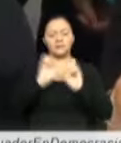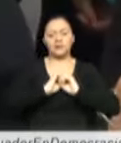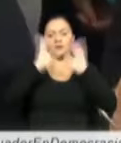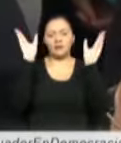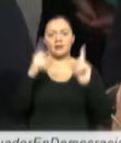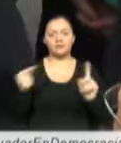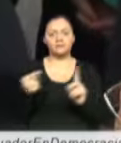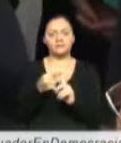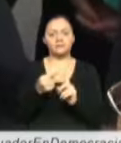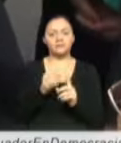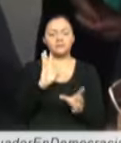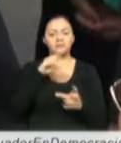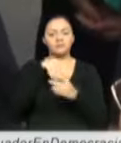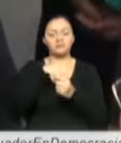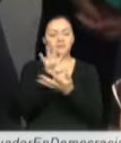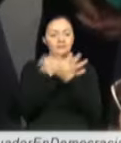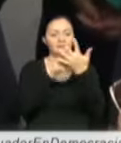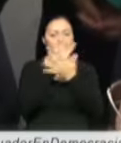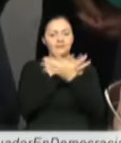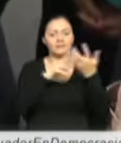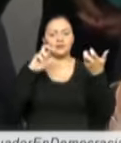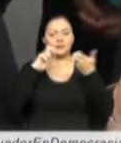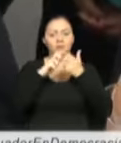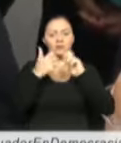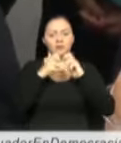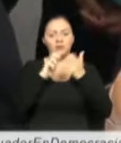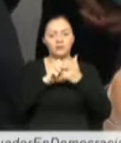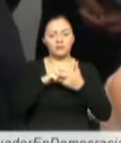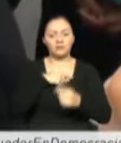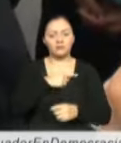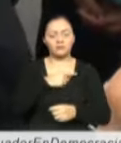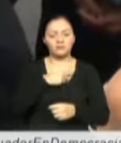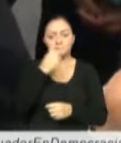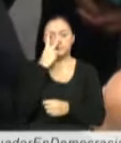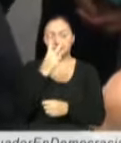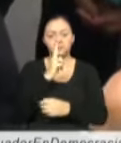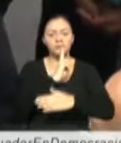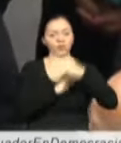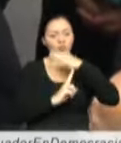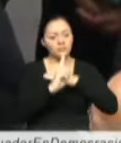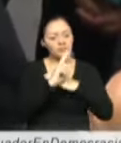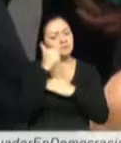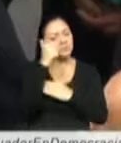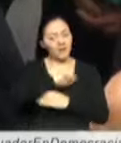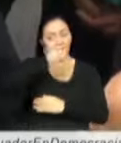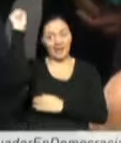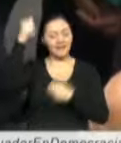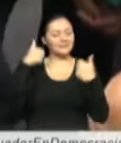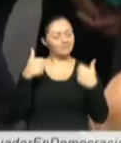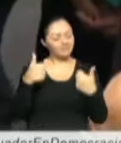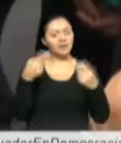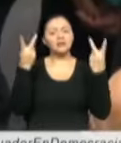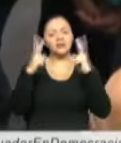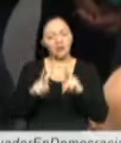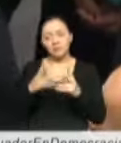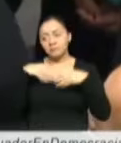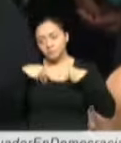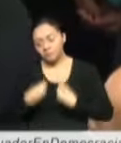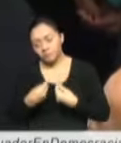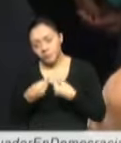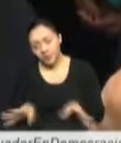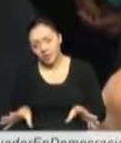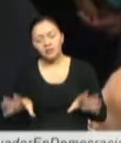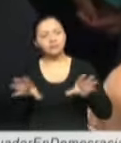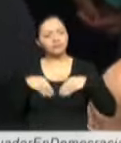pasa es que quieren enturbiar el agua. Ojalá, insisto, seamos humildes en la victoria y seamos dignos también en la derrota. Señor